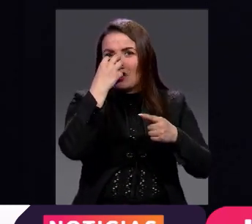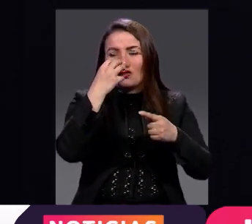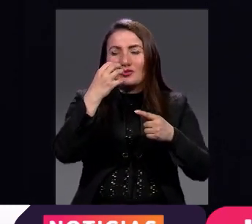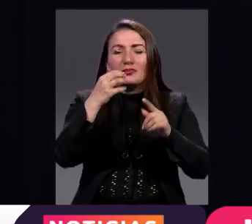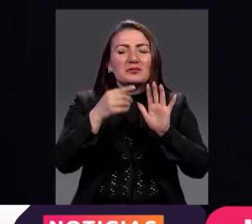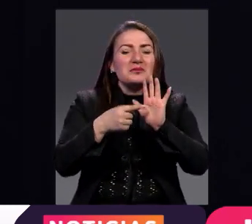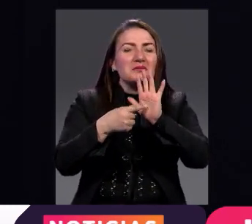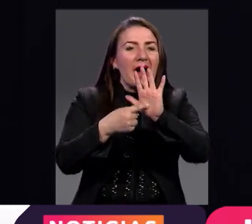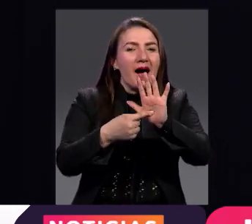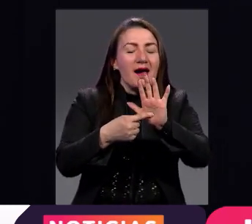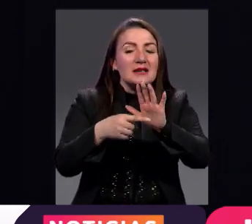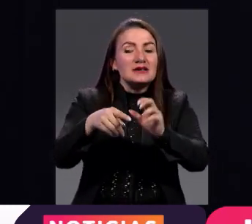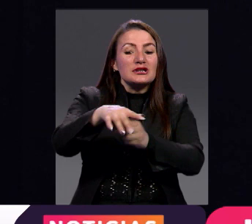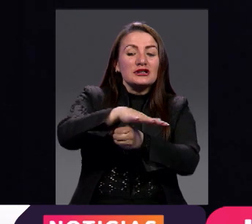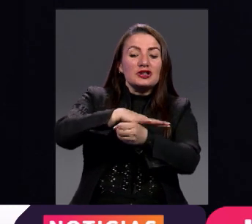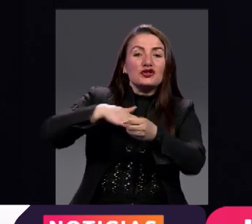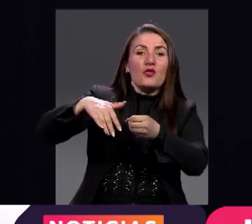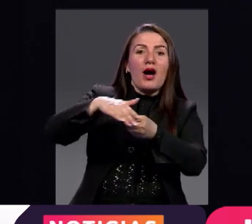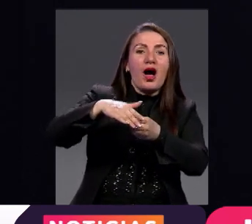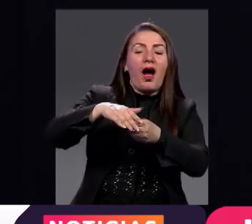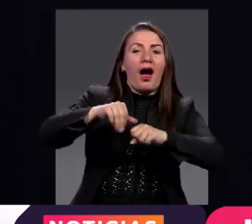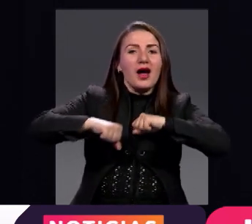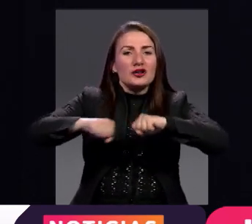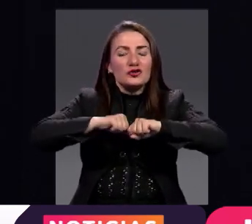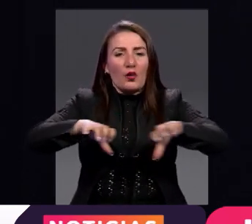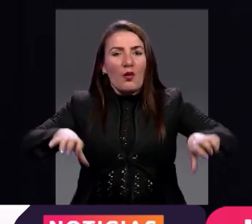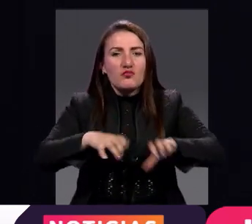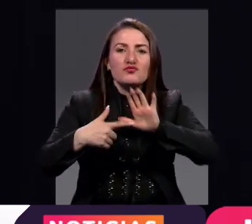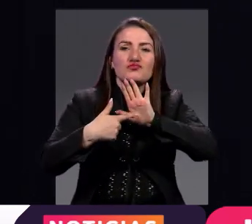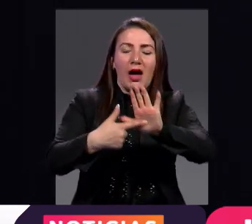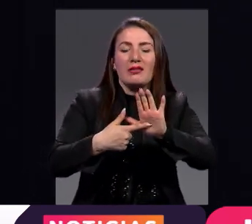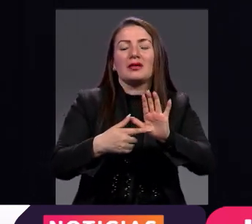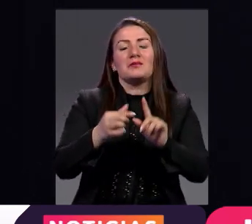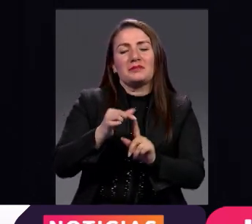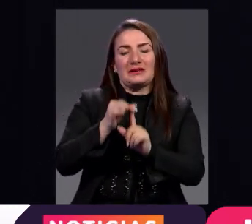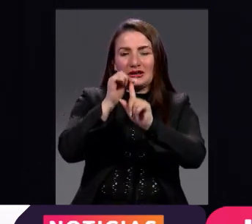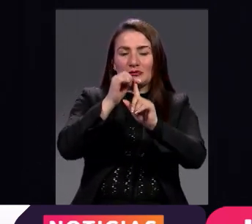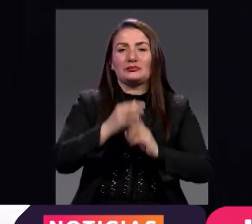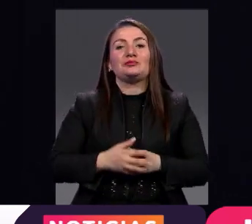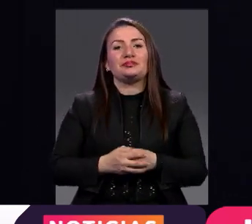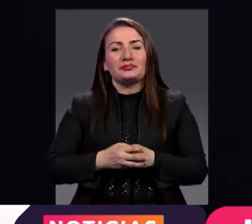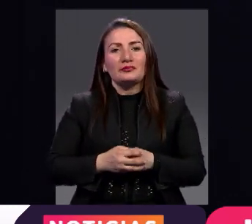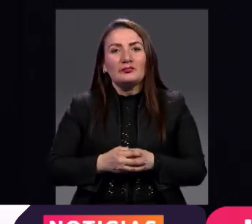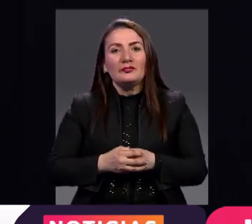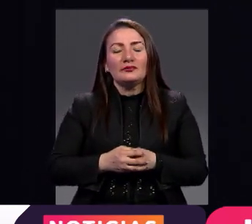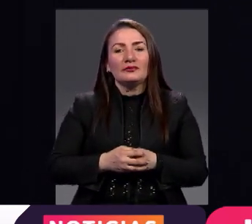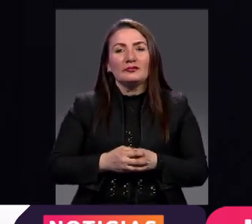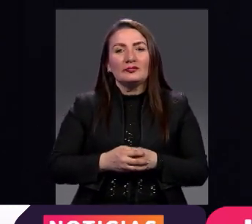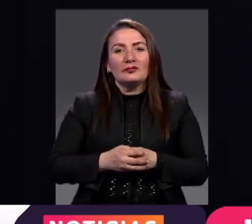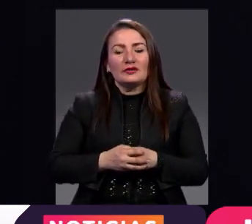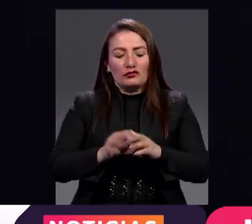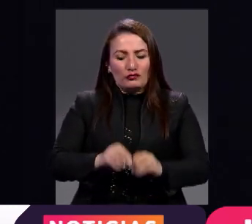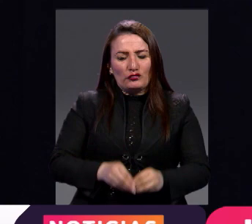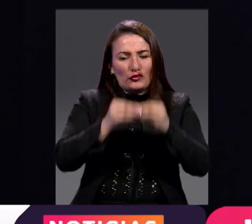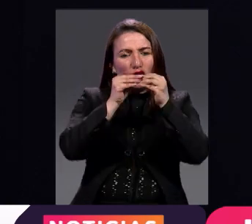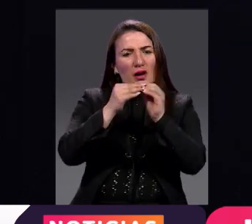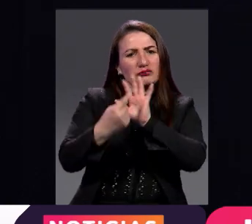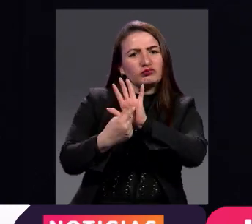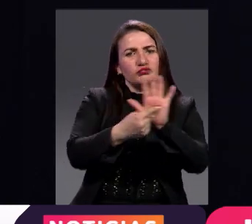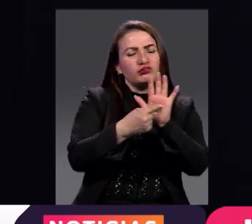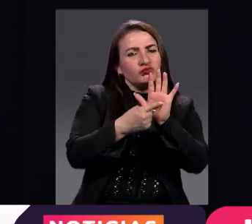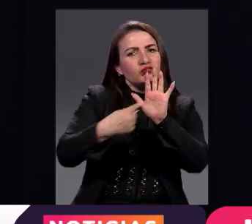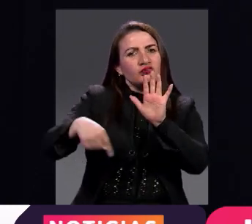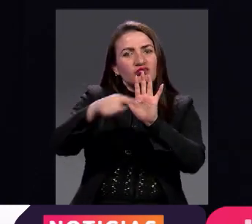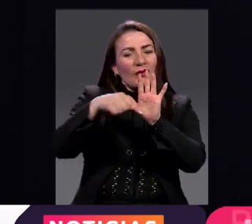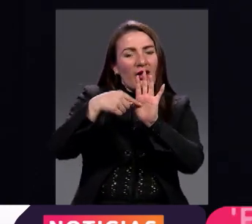y lo que hacen es que las situaciones y las acciones se presenten de una manera también particular, que por la forma de hacerse es lo